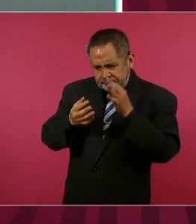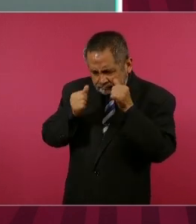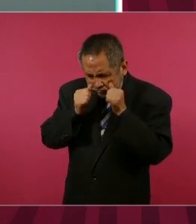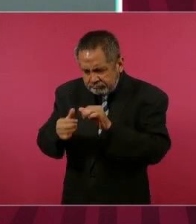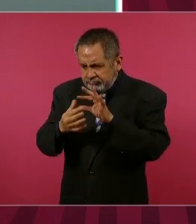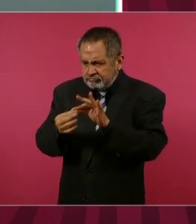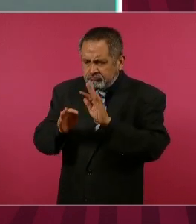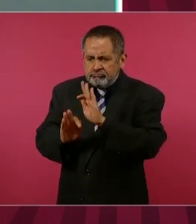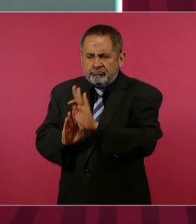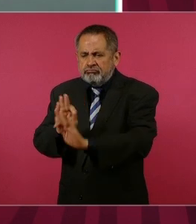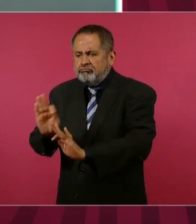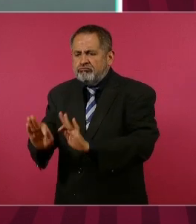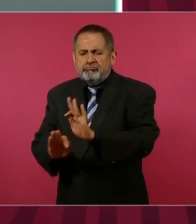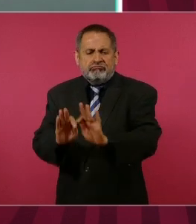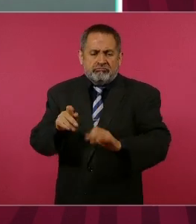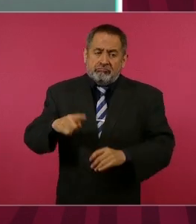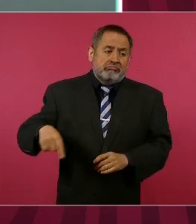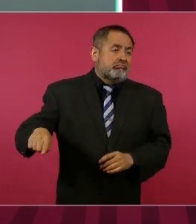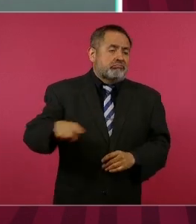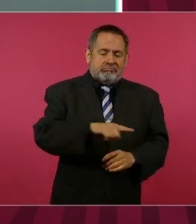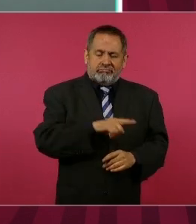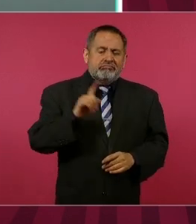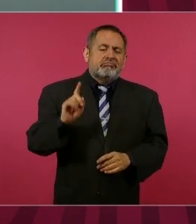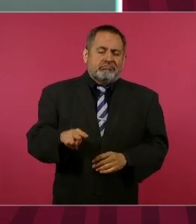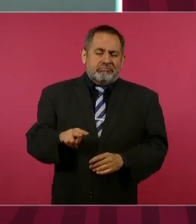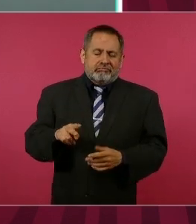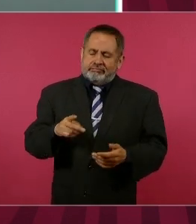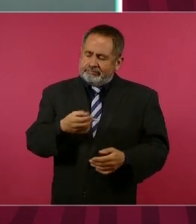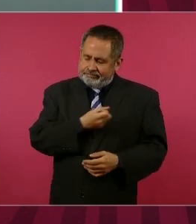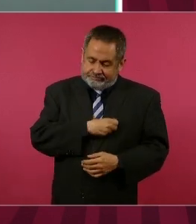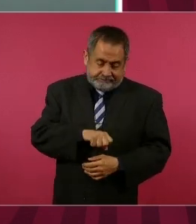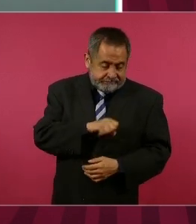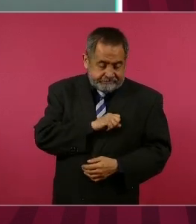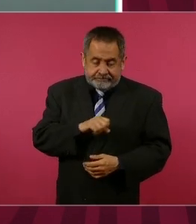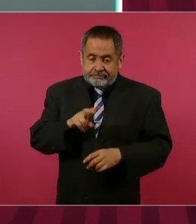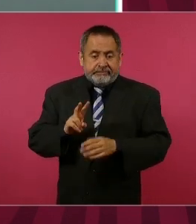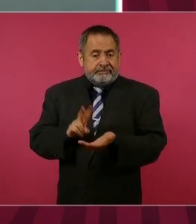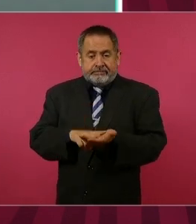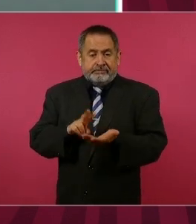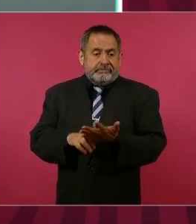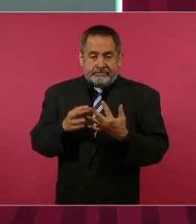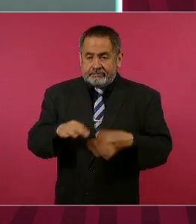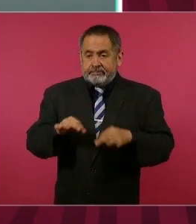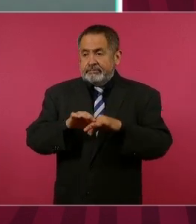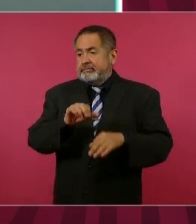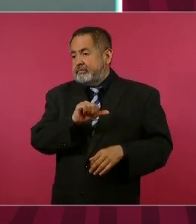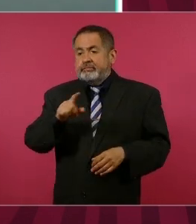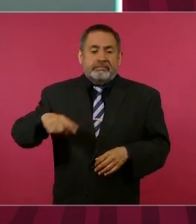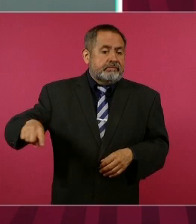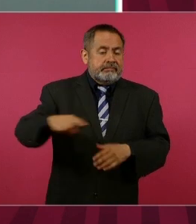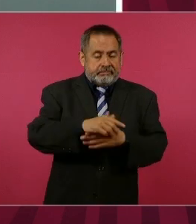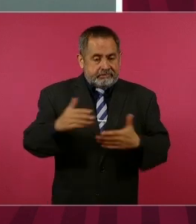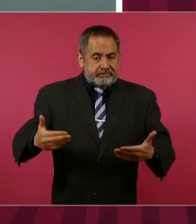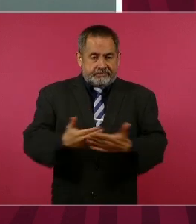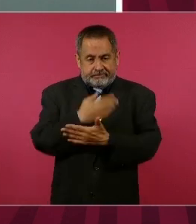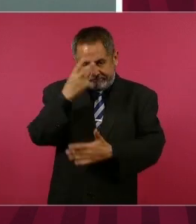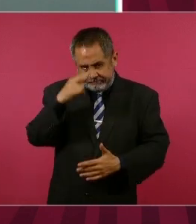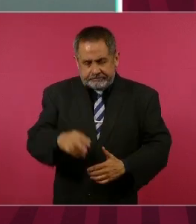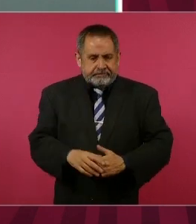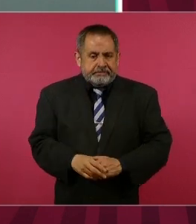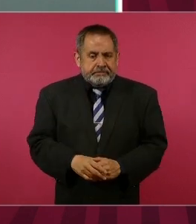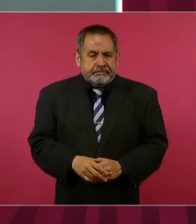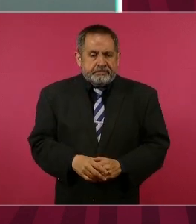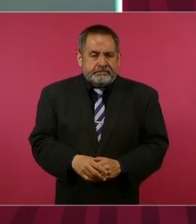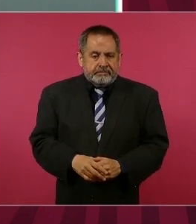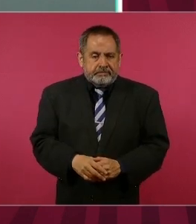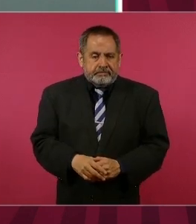proteger lo más valioso que tenemos, la salud de las familias mexicanas. De